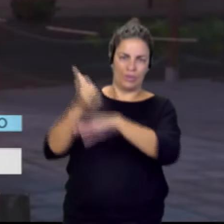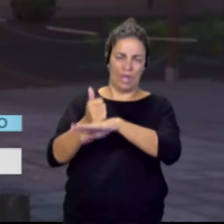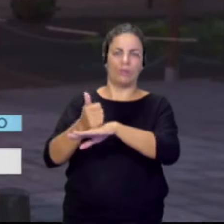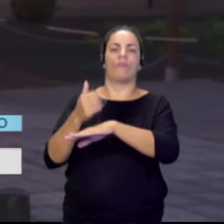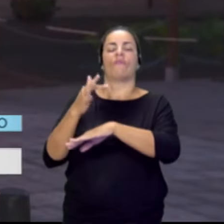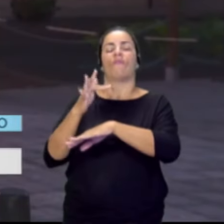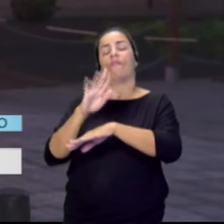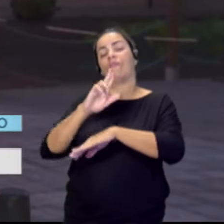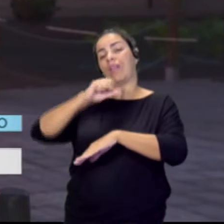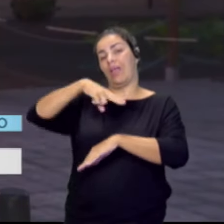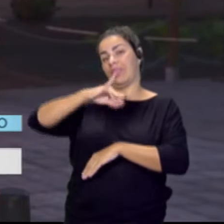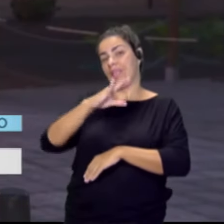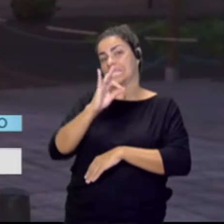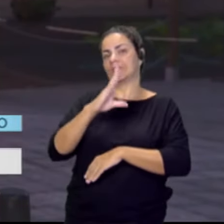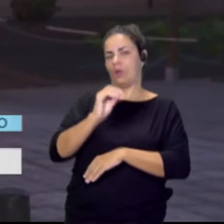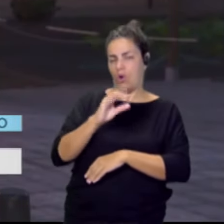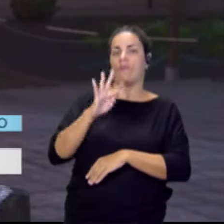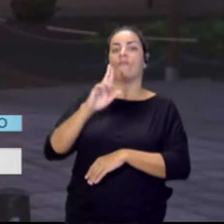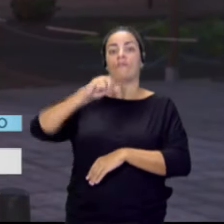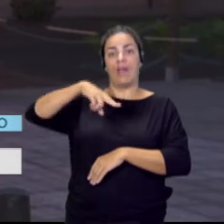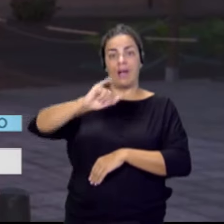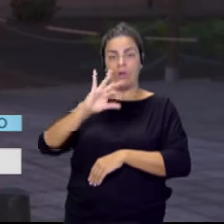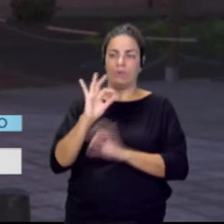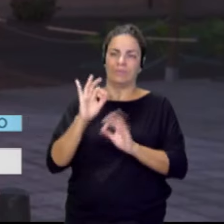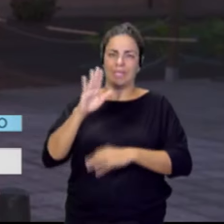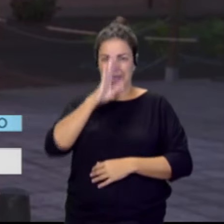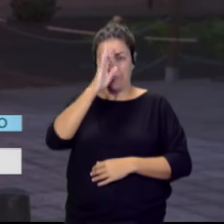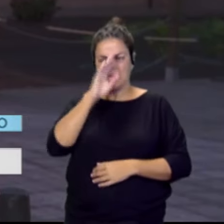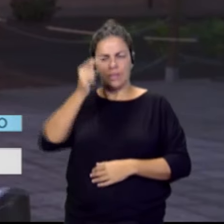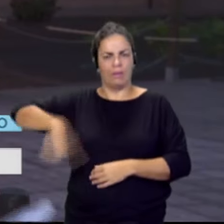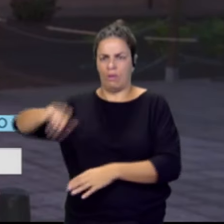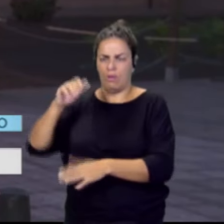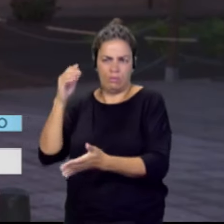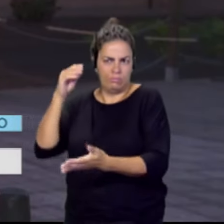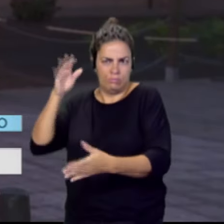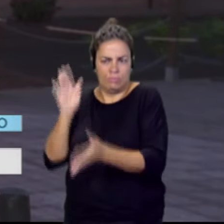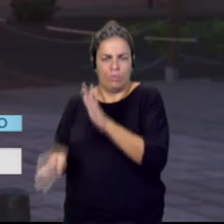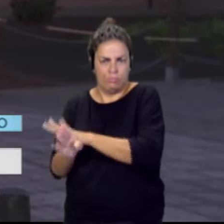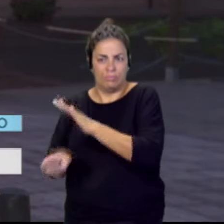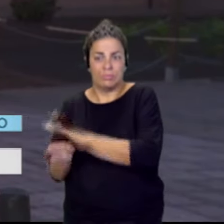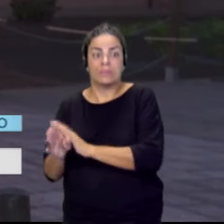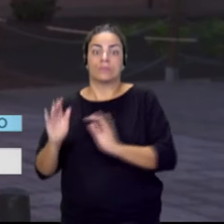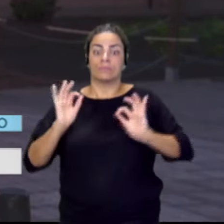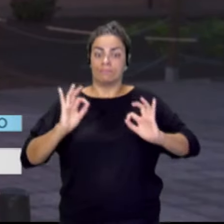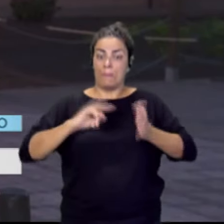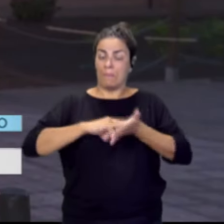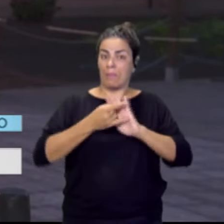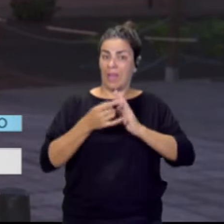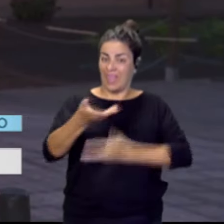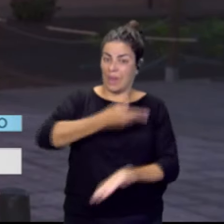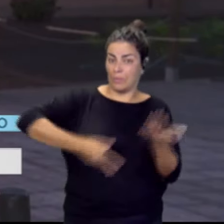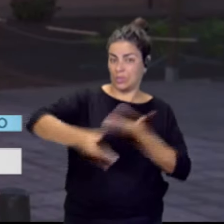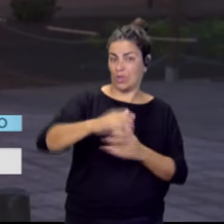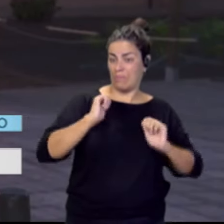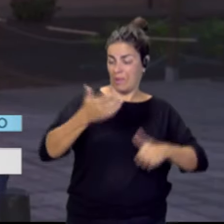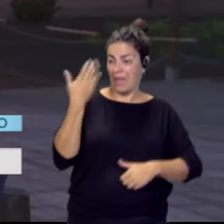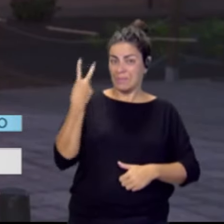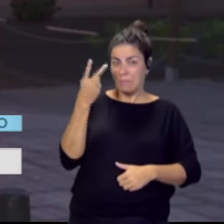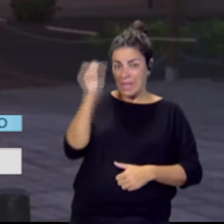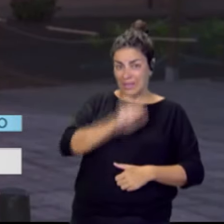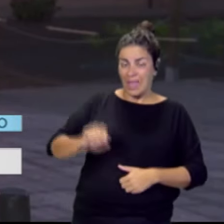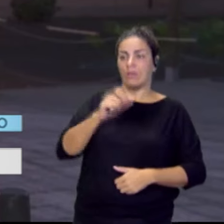Franco en Tamaraceite. Llevan esperando por una vivienda desde que comenzó ese plan de reposición hace 20 años.